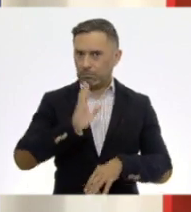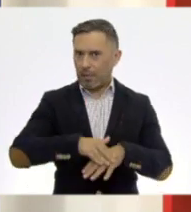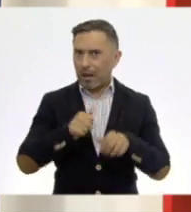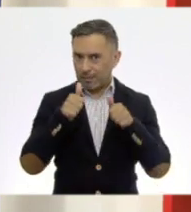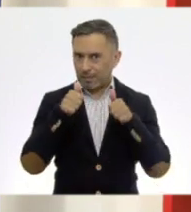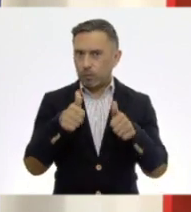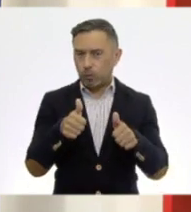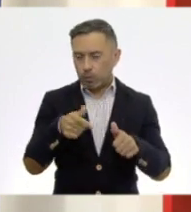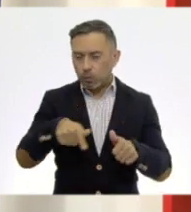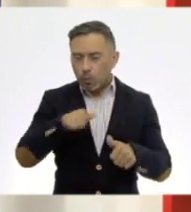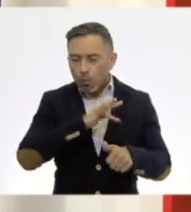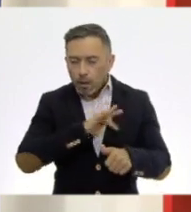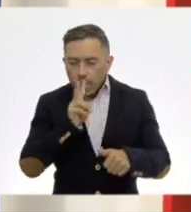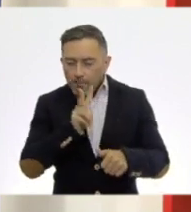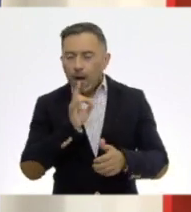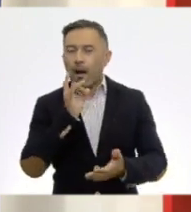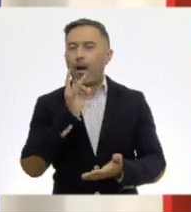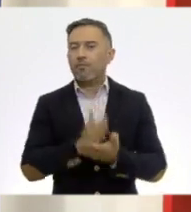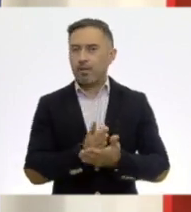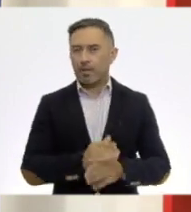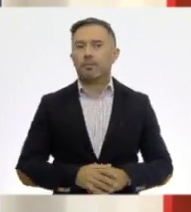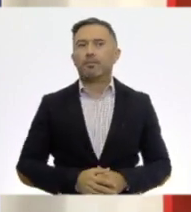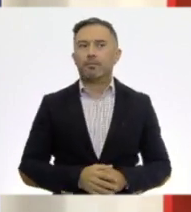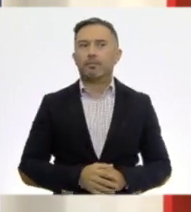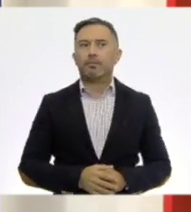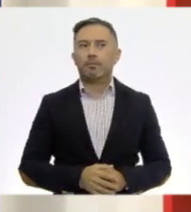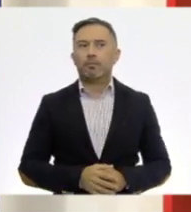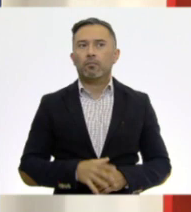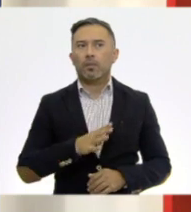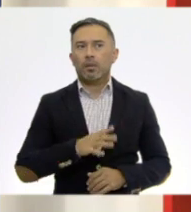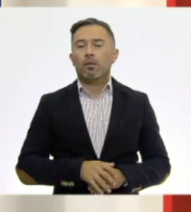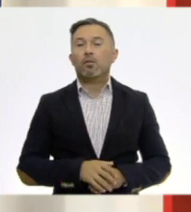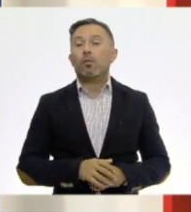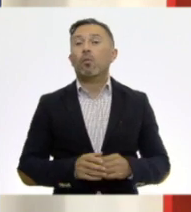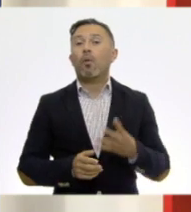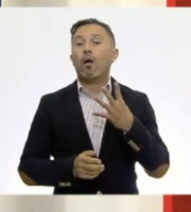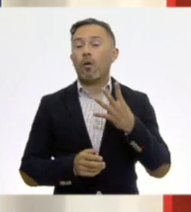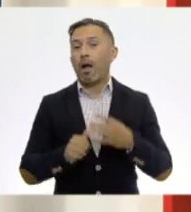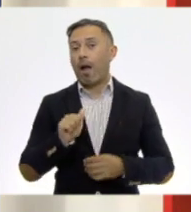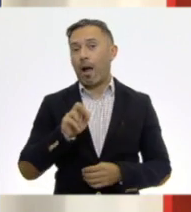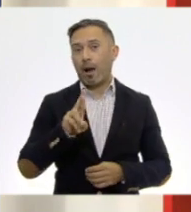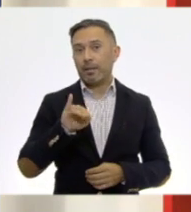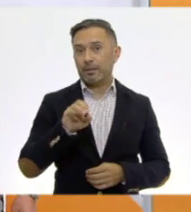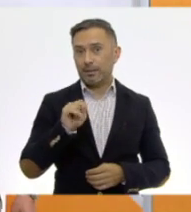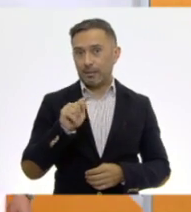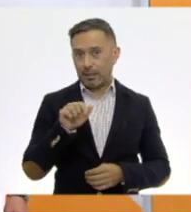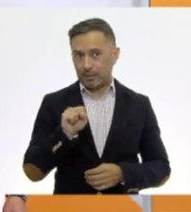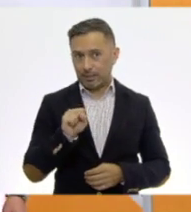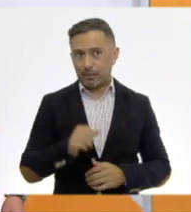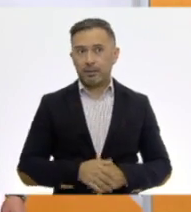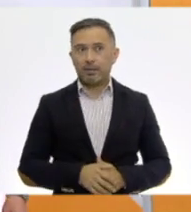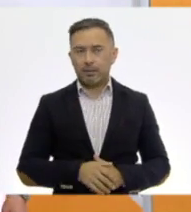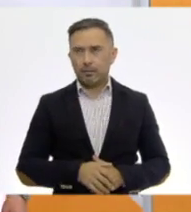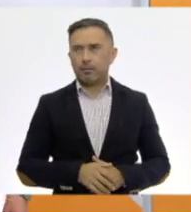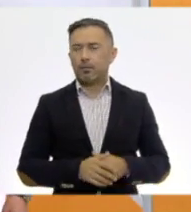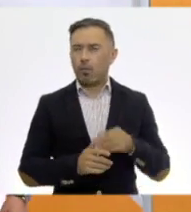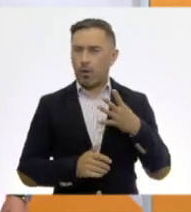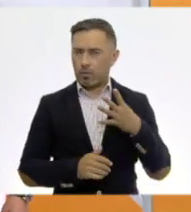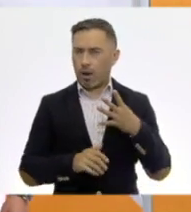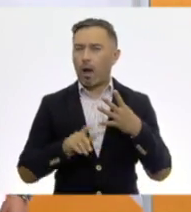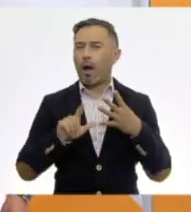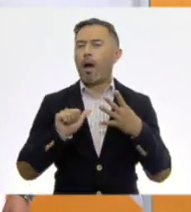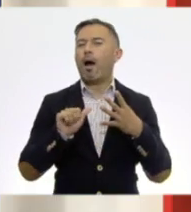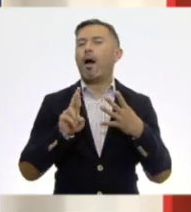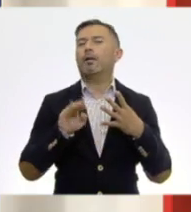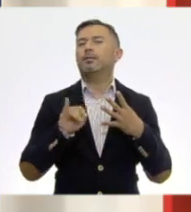para poder identificarlas. Tengo cuatro aristas. Tengo cuatro aristas. Primera